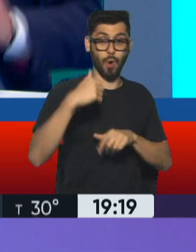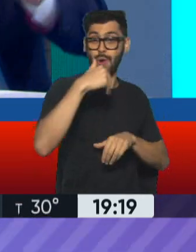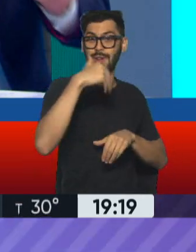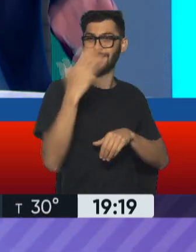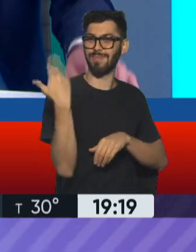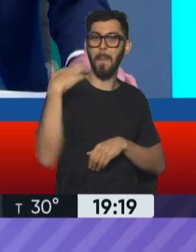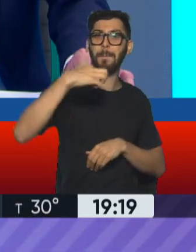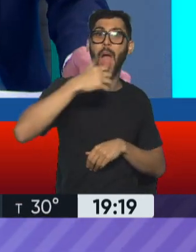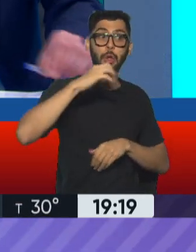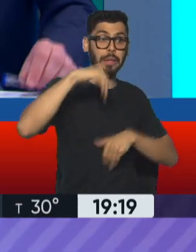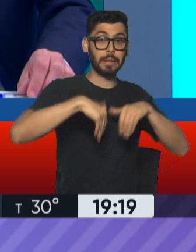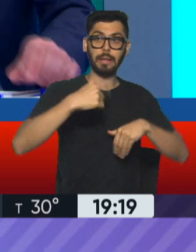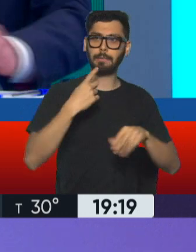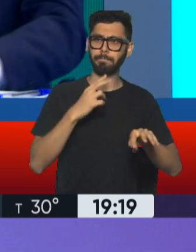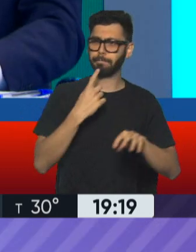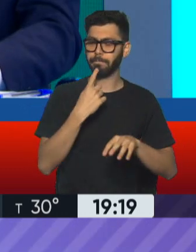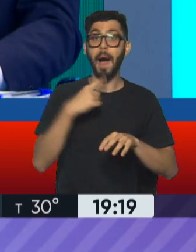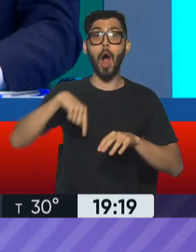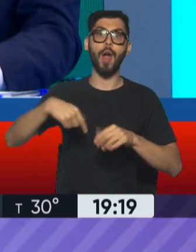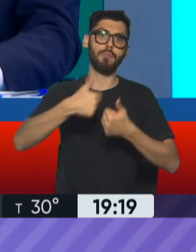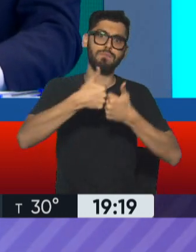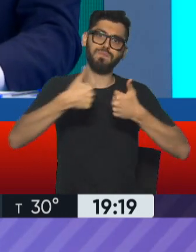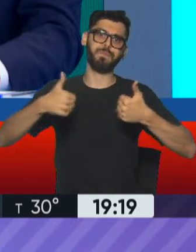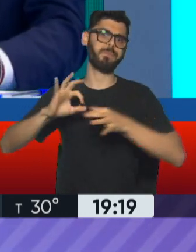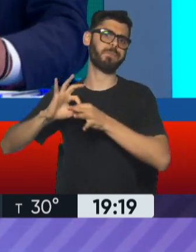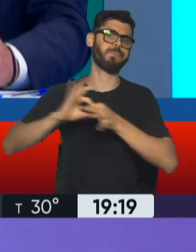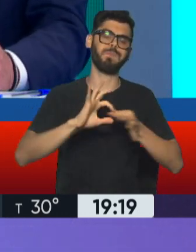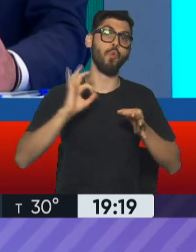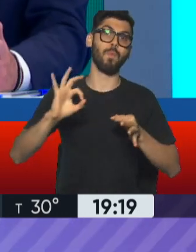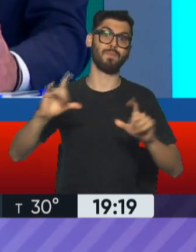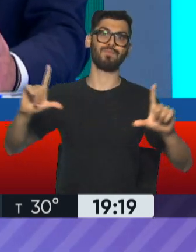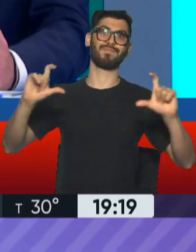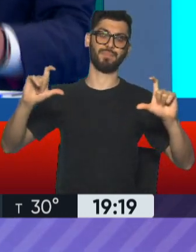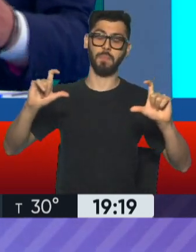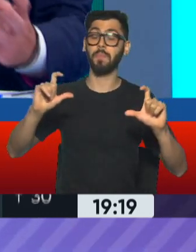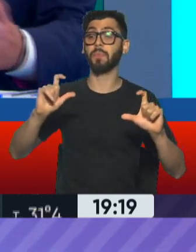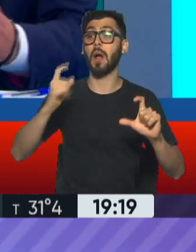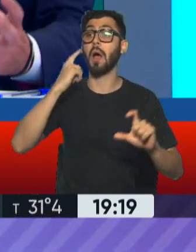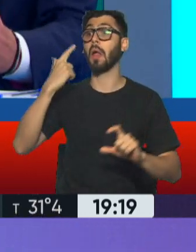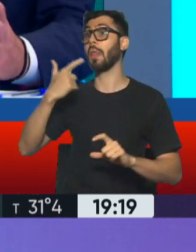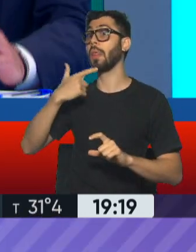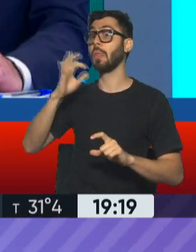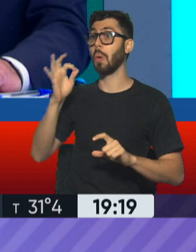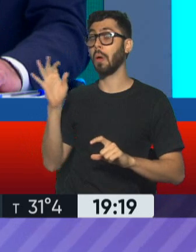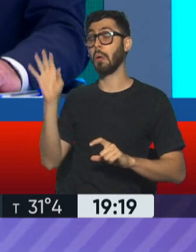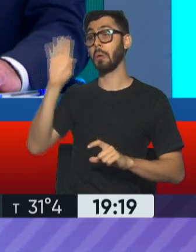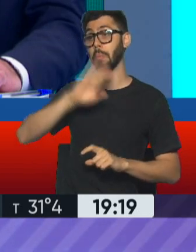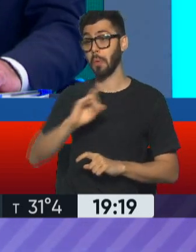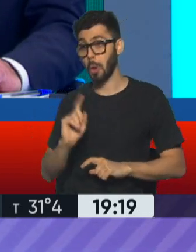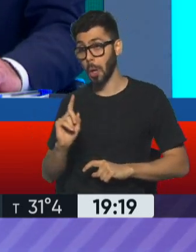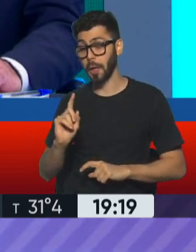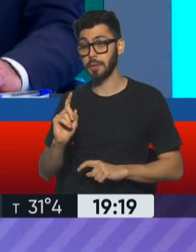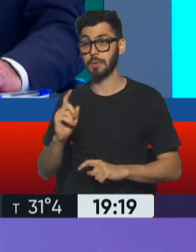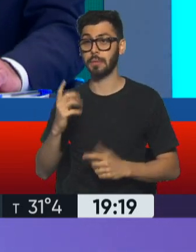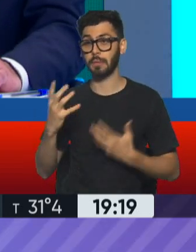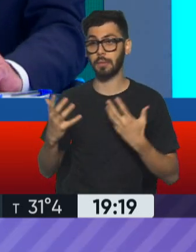PASO, me parece que la foto era esta, y lo que veníamos diciendo, que pudo haber sido la del 17, terminó ahí en un